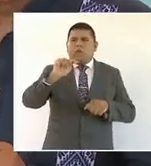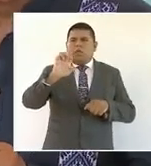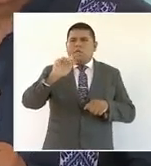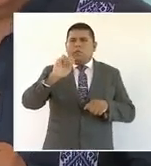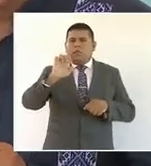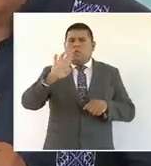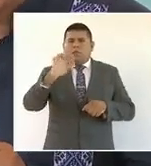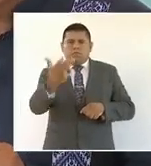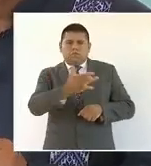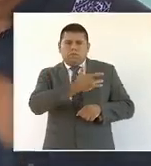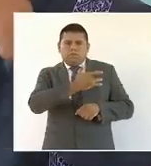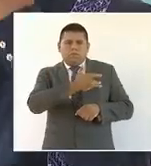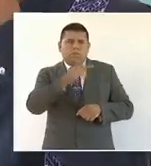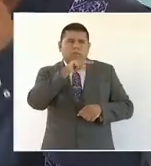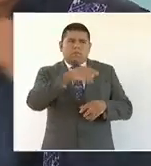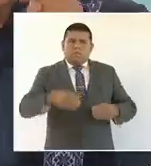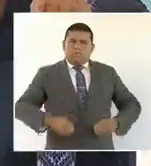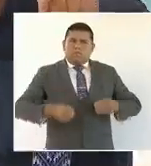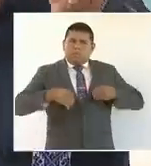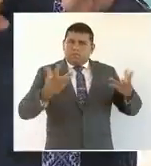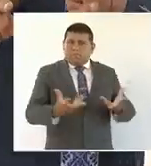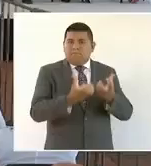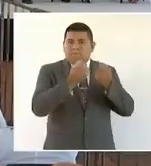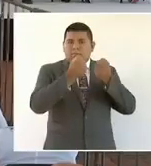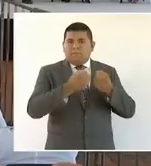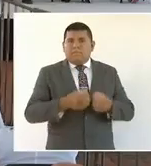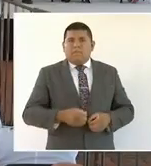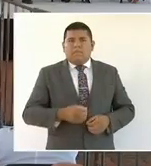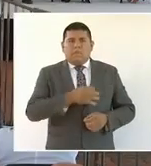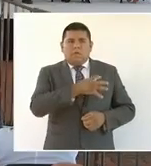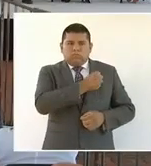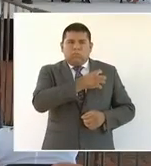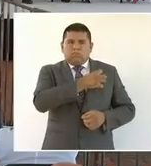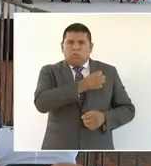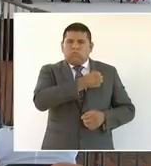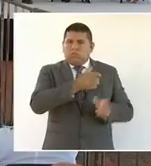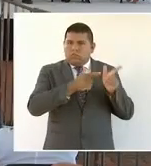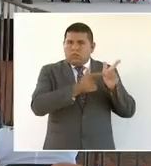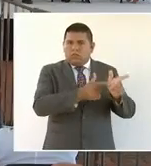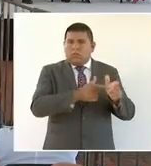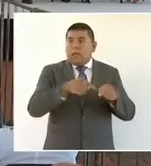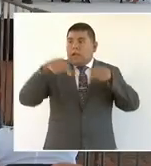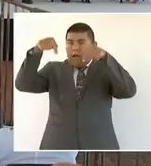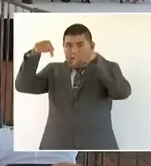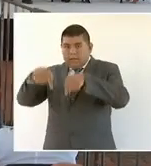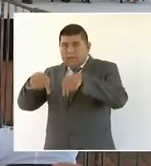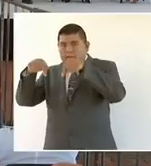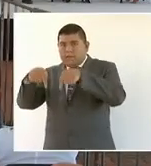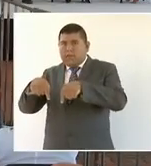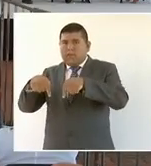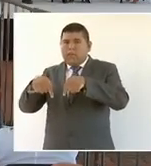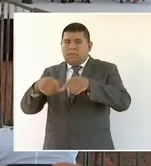y salvarle la vida. Sí, aquí es atendido